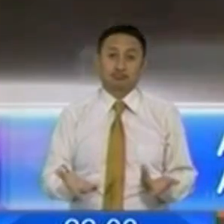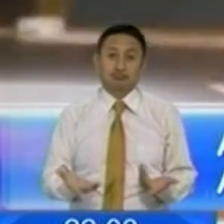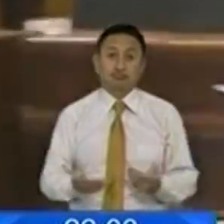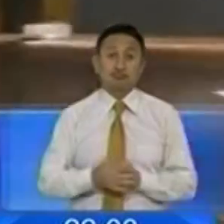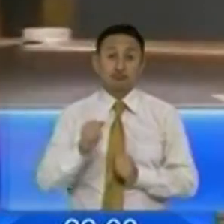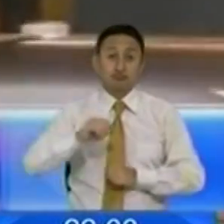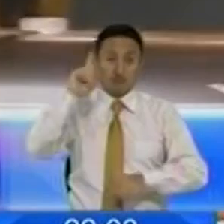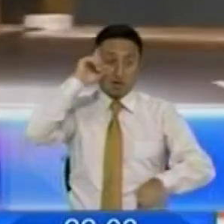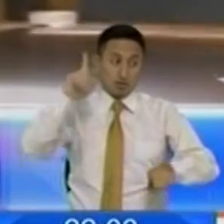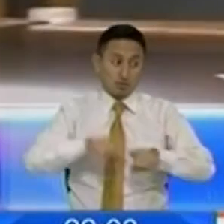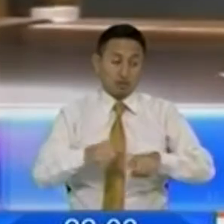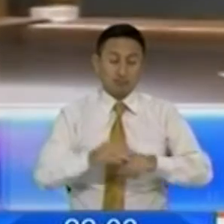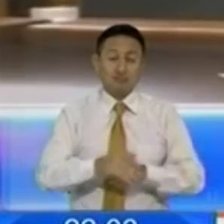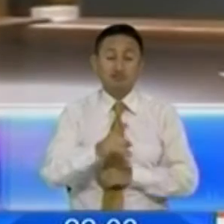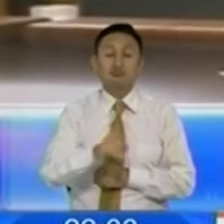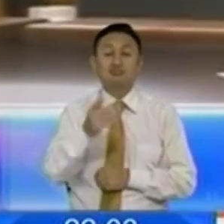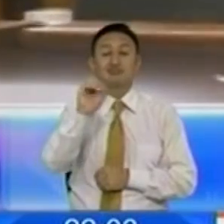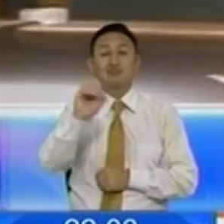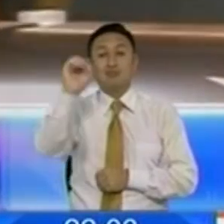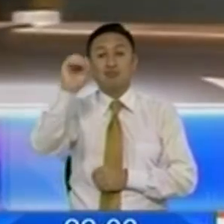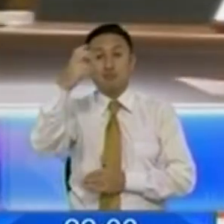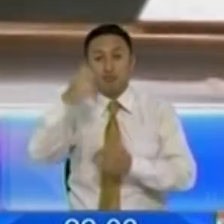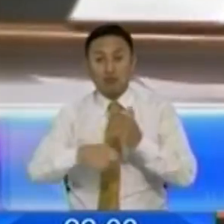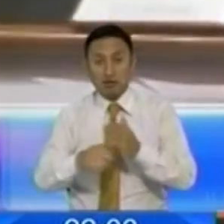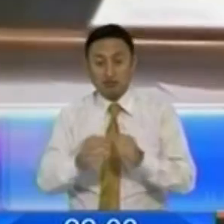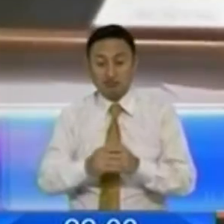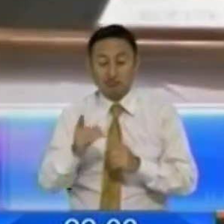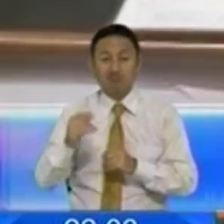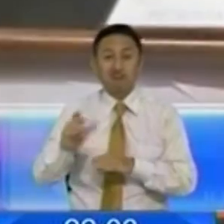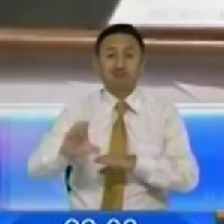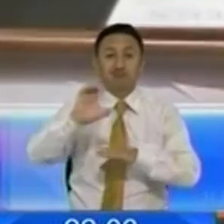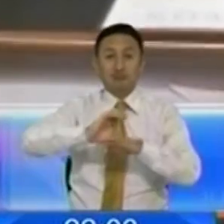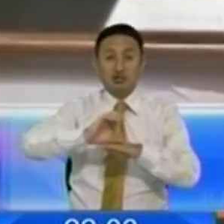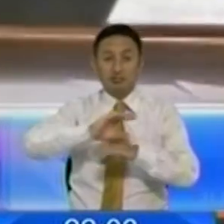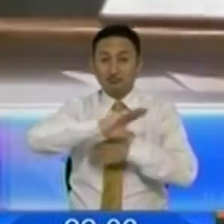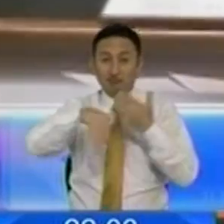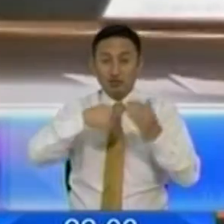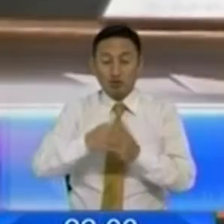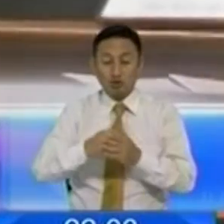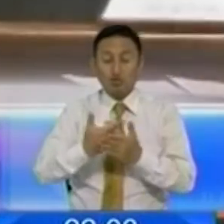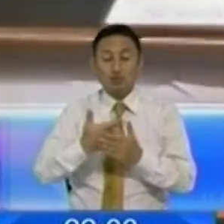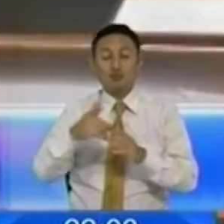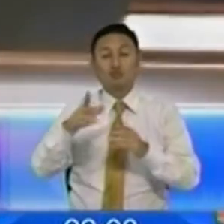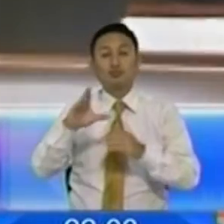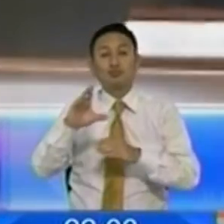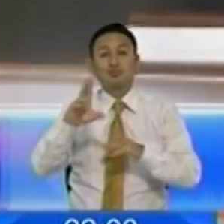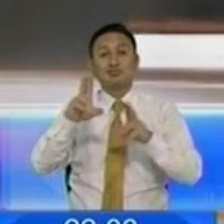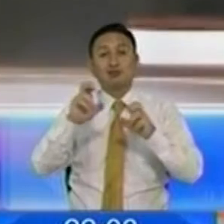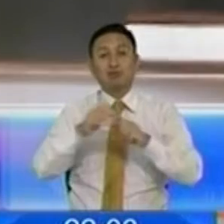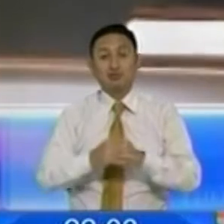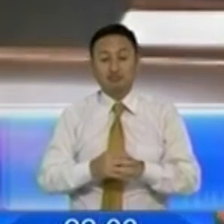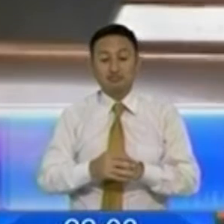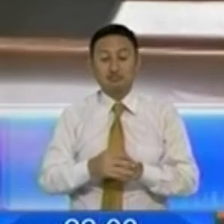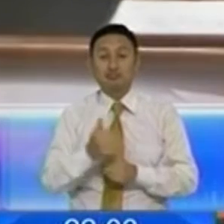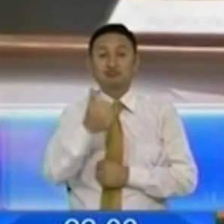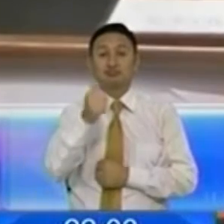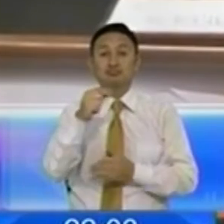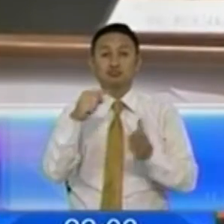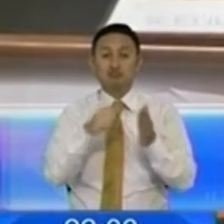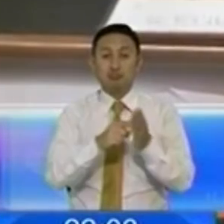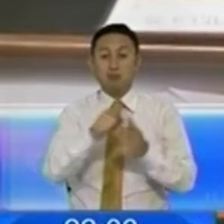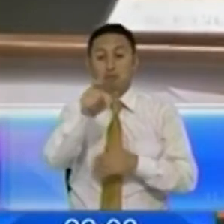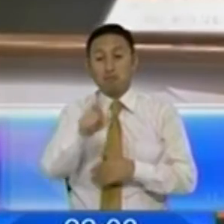con apoyar la remisión de los intereses, recargos, multas y costos administrativos de los casi 10.000